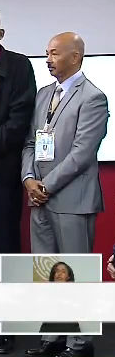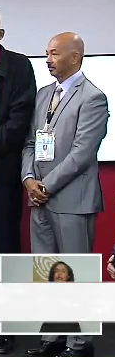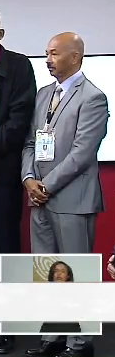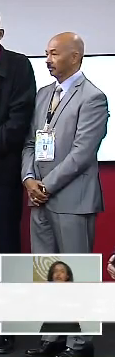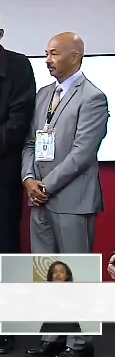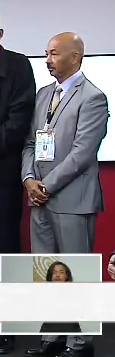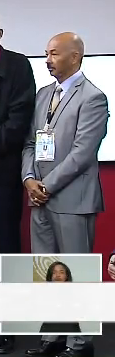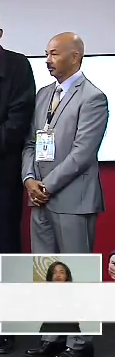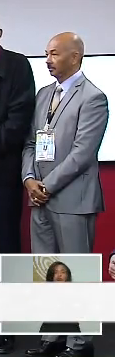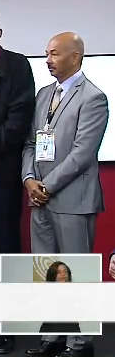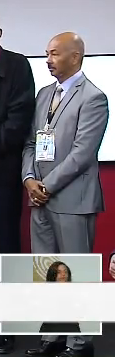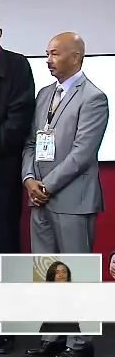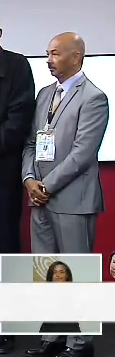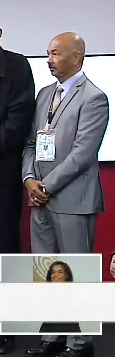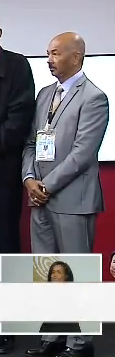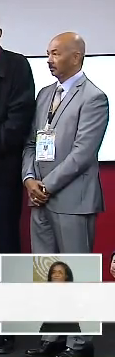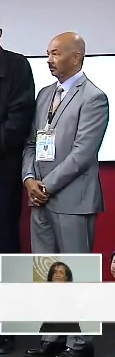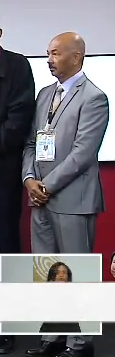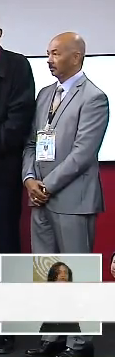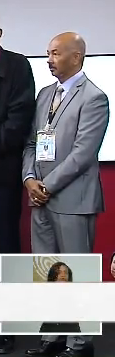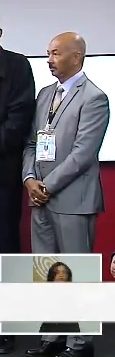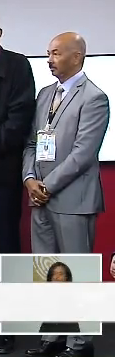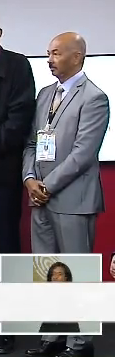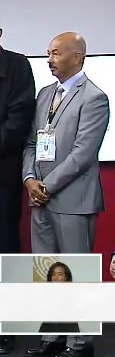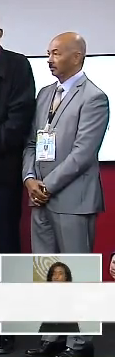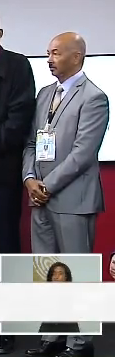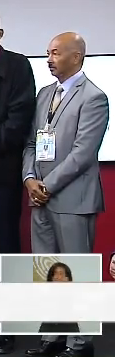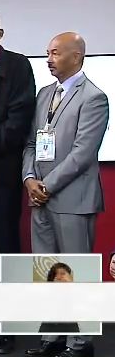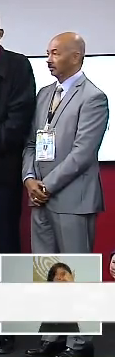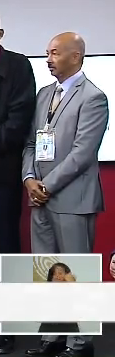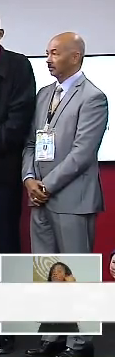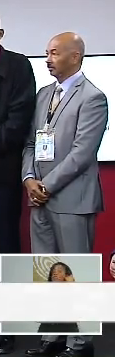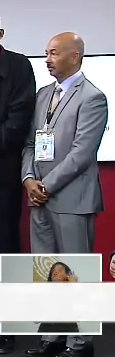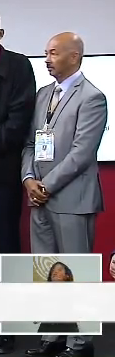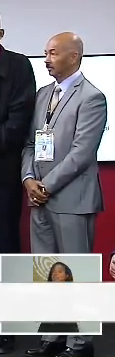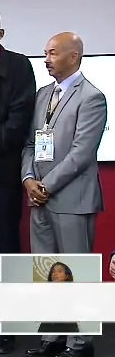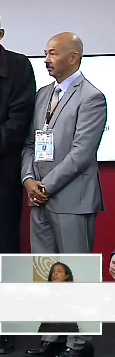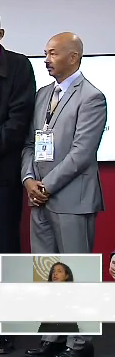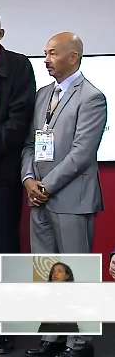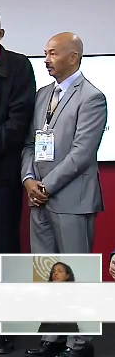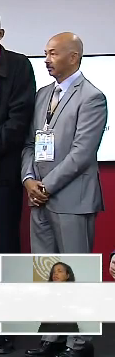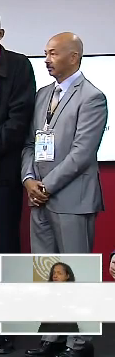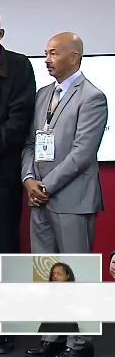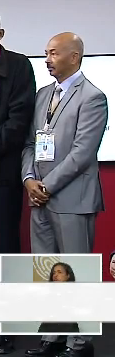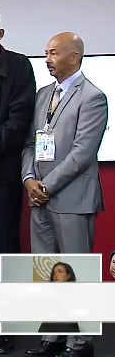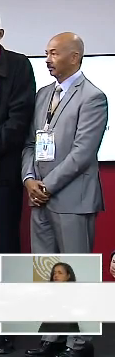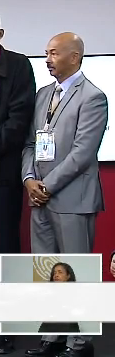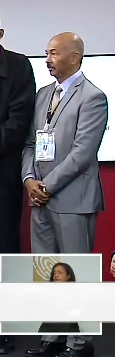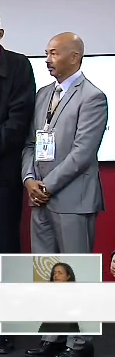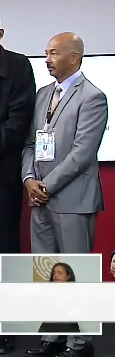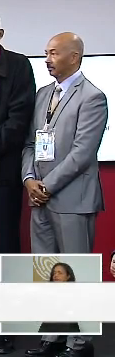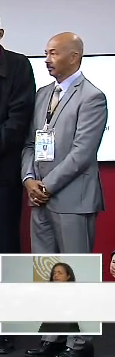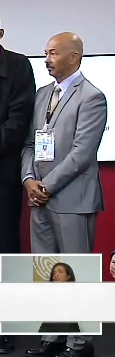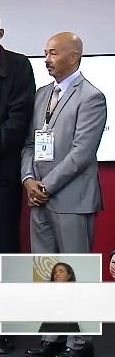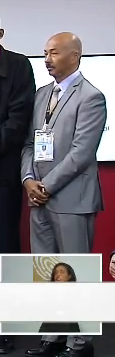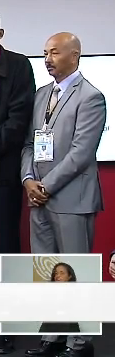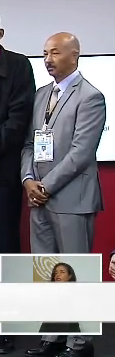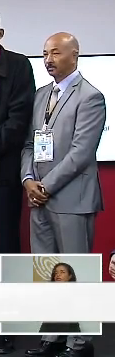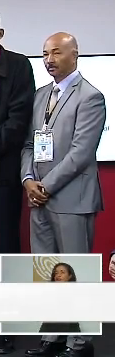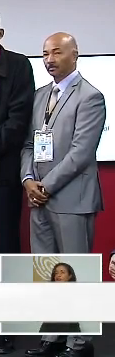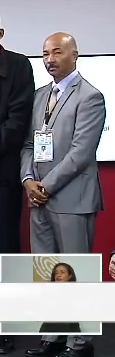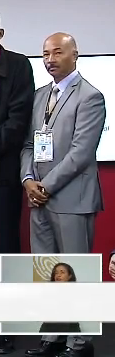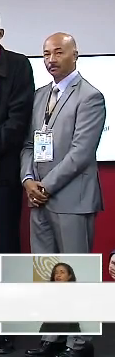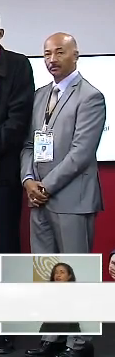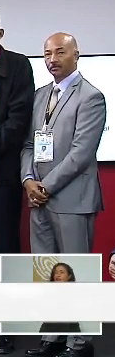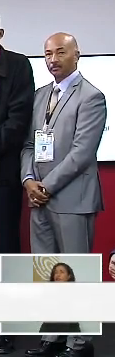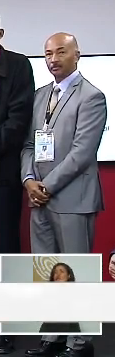su totalidad. Porque cuando hay transparencia, hay crecimiento de la democracia. Y pienso que es el